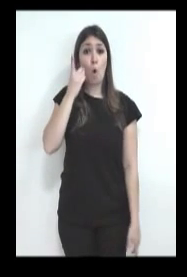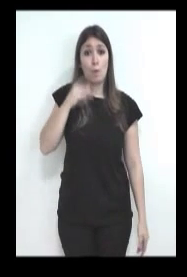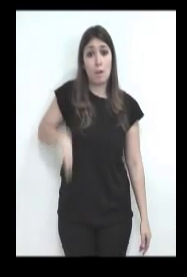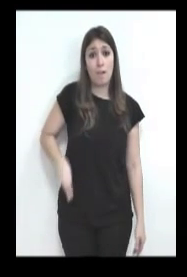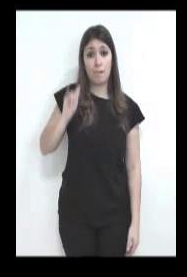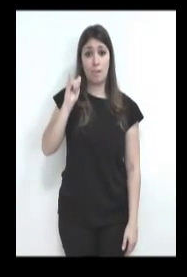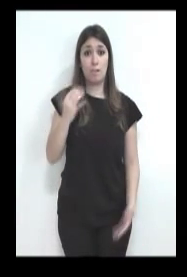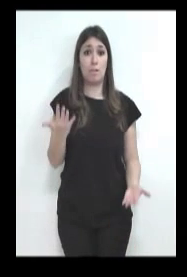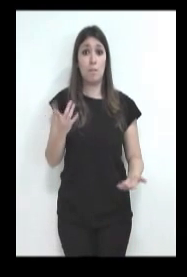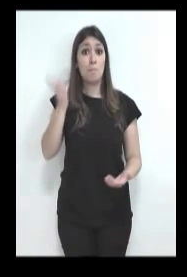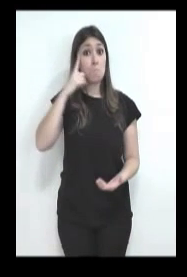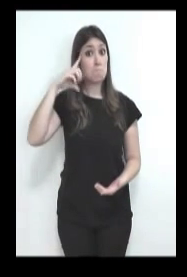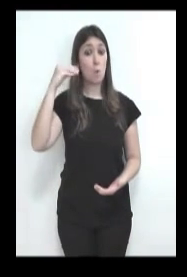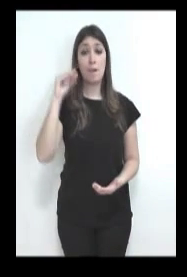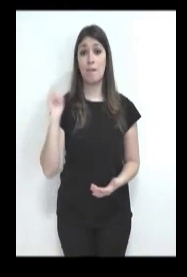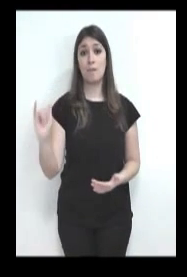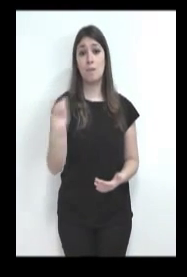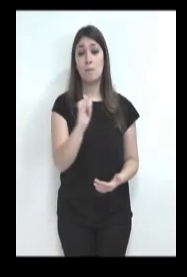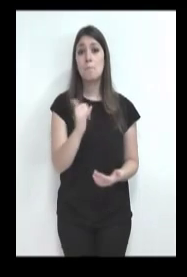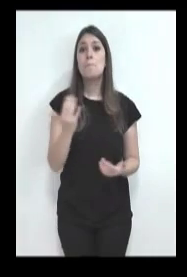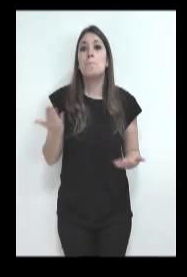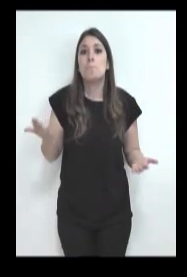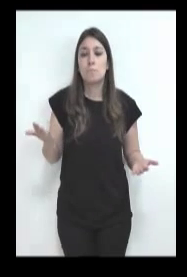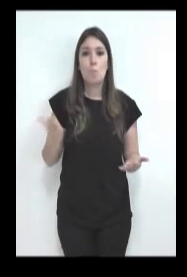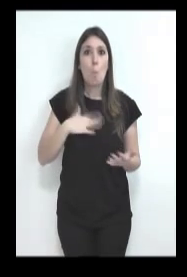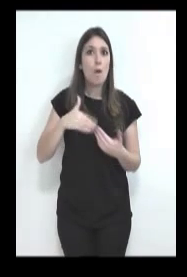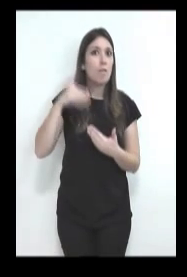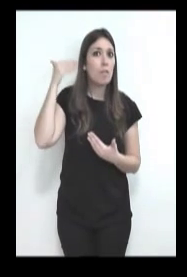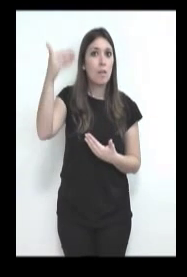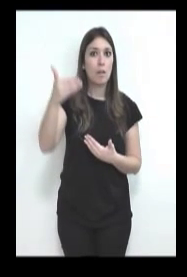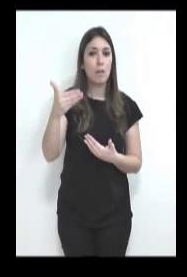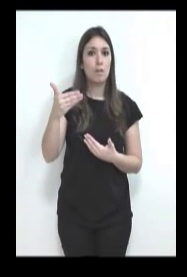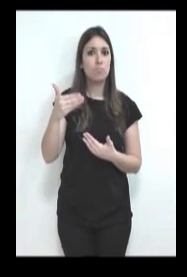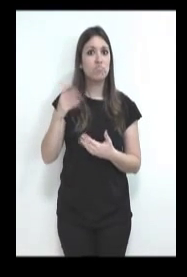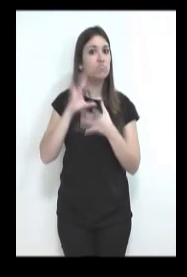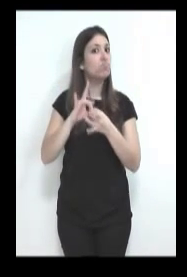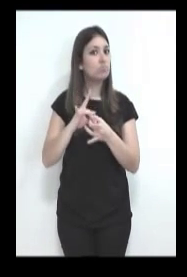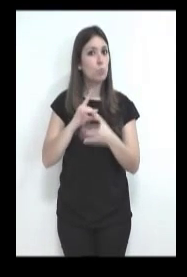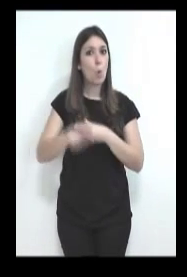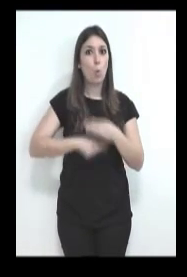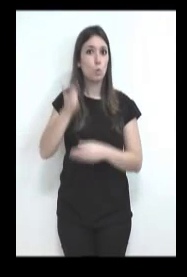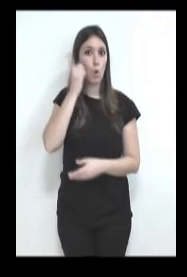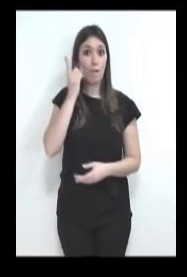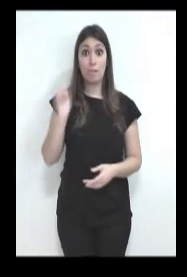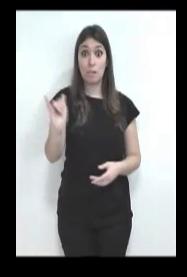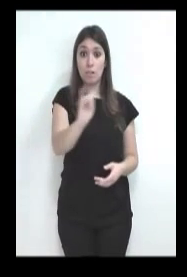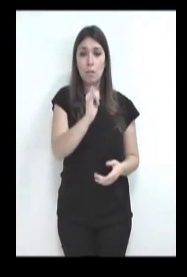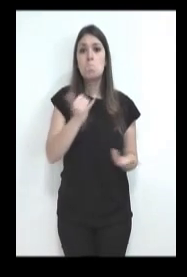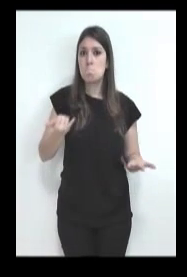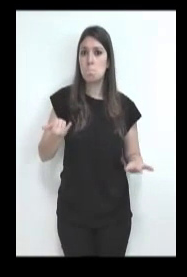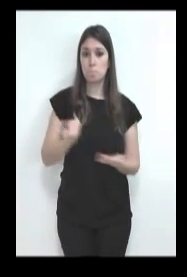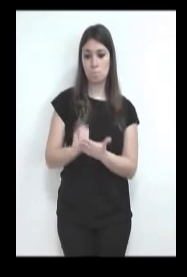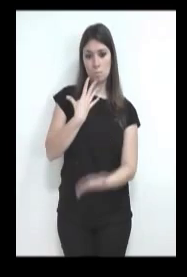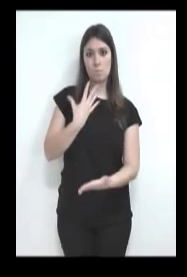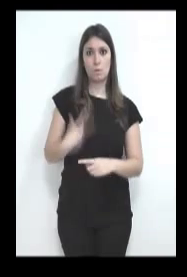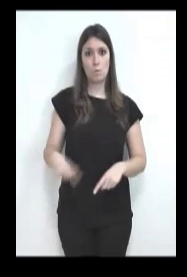muchos casos un smartphone en el bolsillo, y ¿por qué no utilizar ese vehículo como la